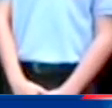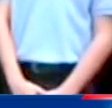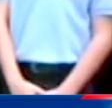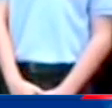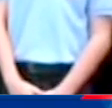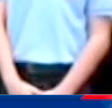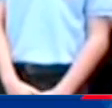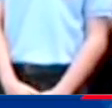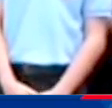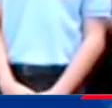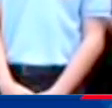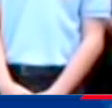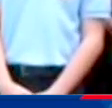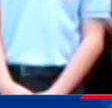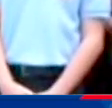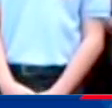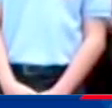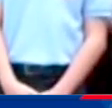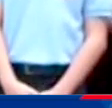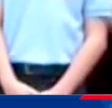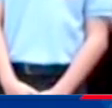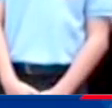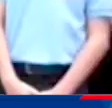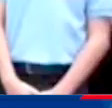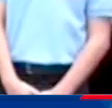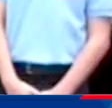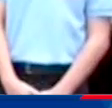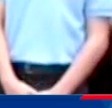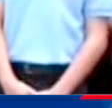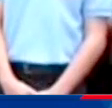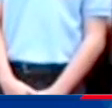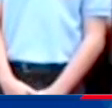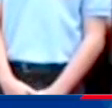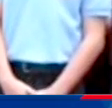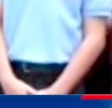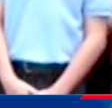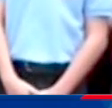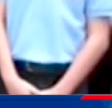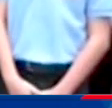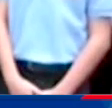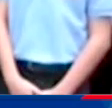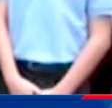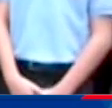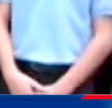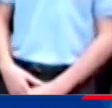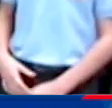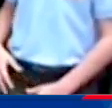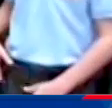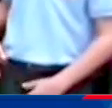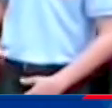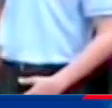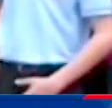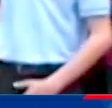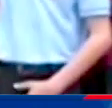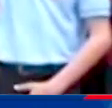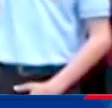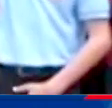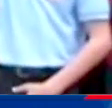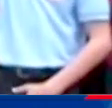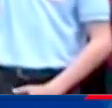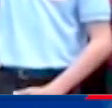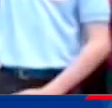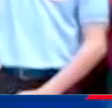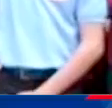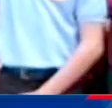profesores enseñándonos, adaptándonos a nuevas posibilidades, por ejemplo, a mí en mi caso, la universidad. A Salvador